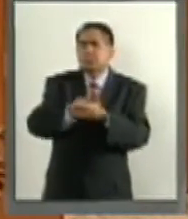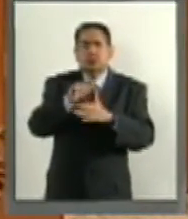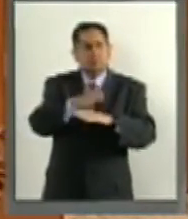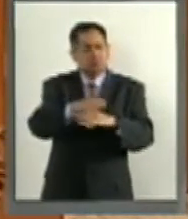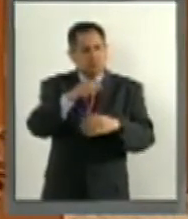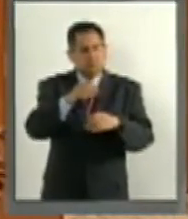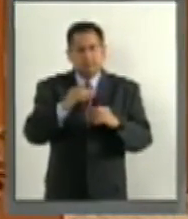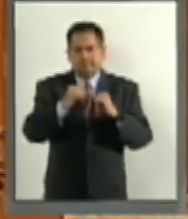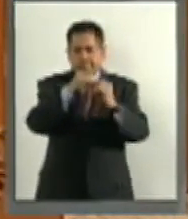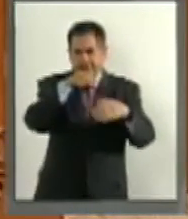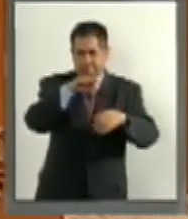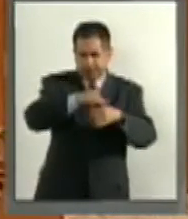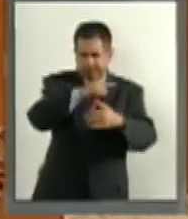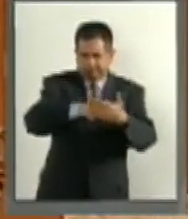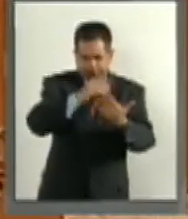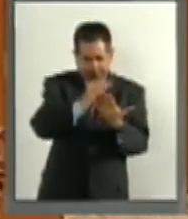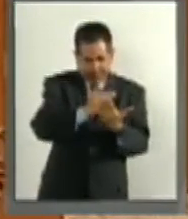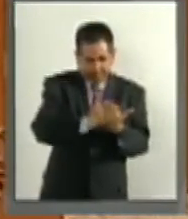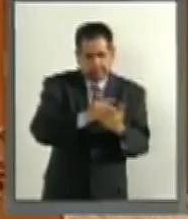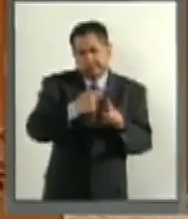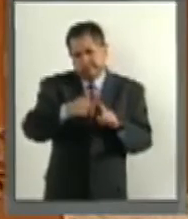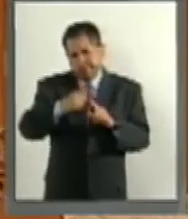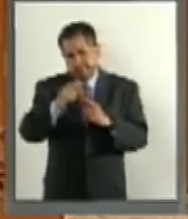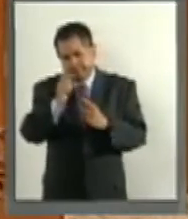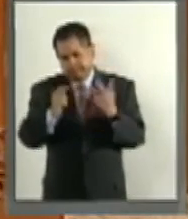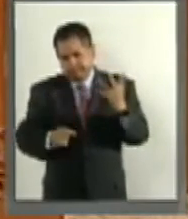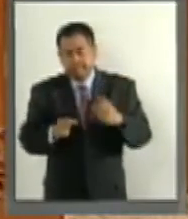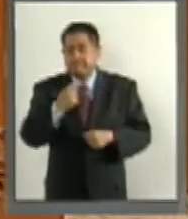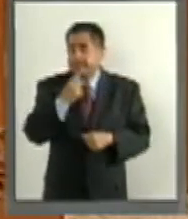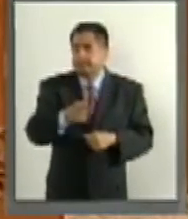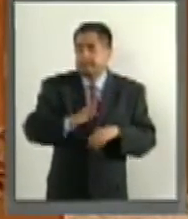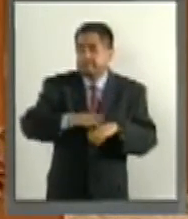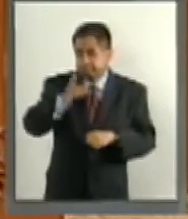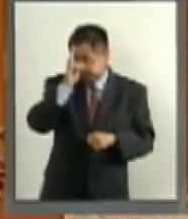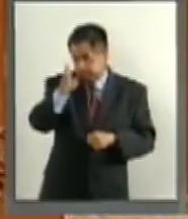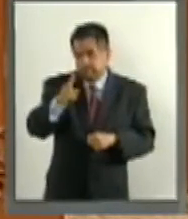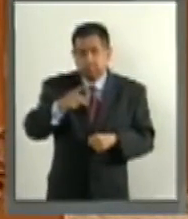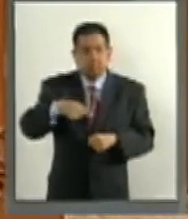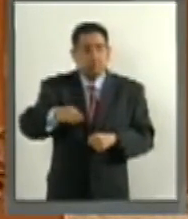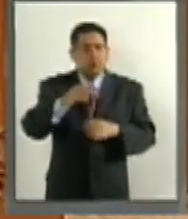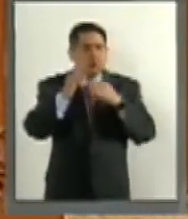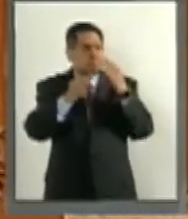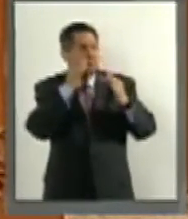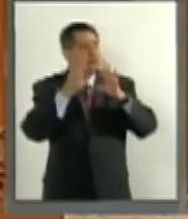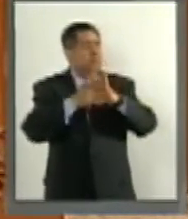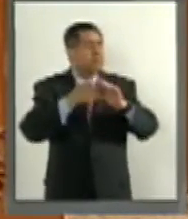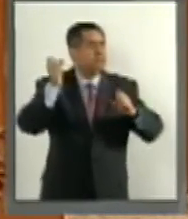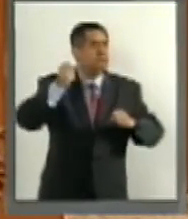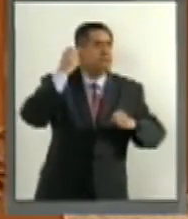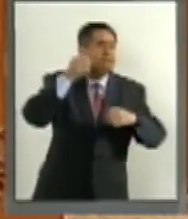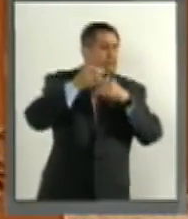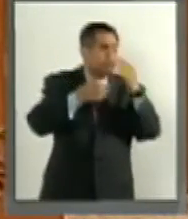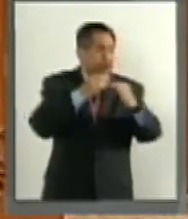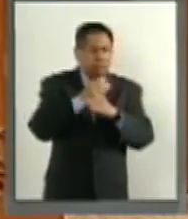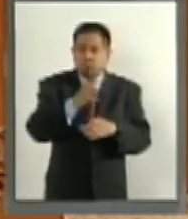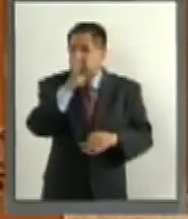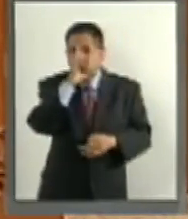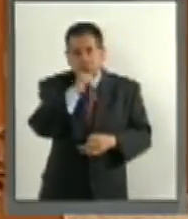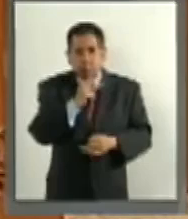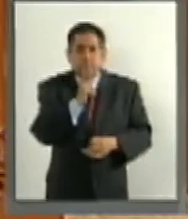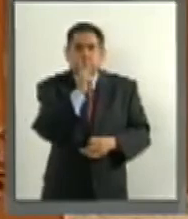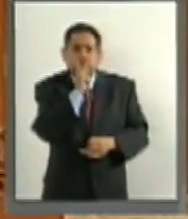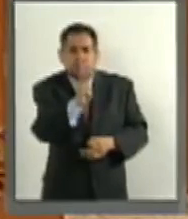Procedimientos Electorales, entre otros aspectos, se prohíbe que la propaganda de pre-campaña contenga expresiones